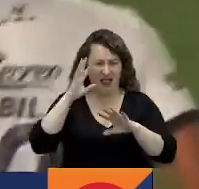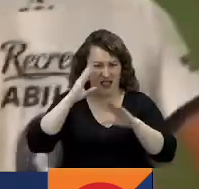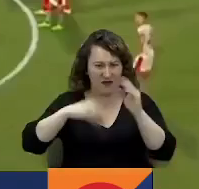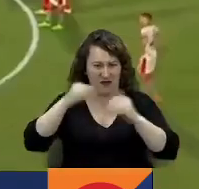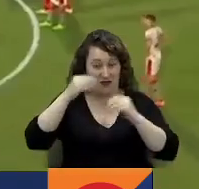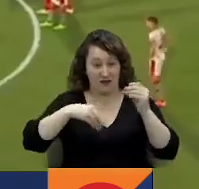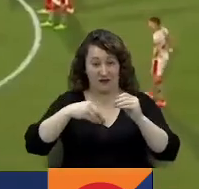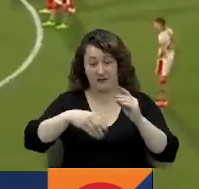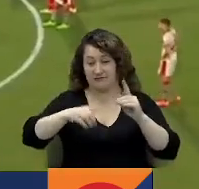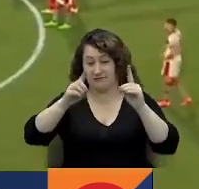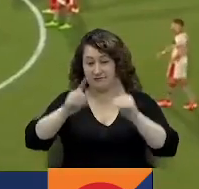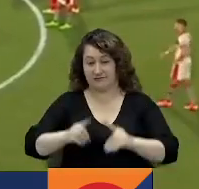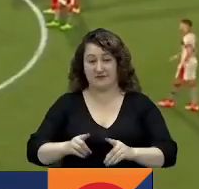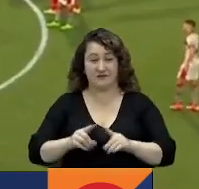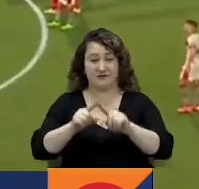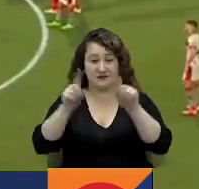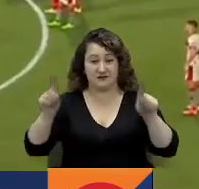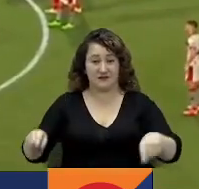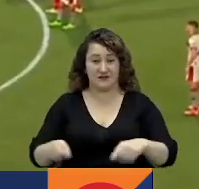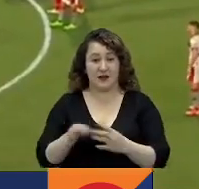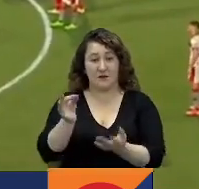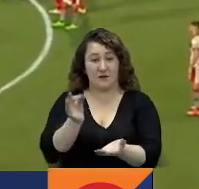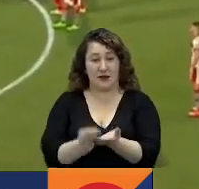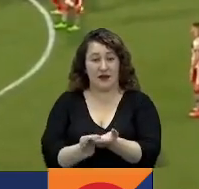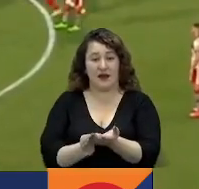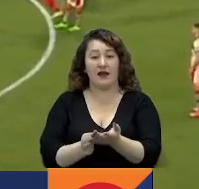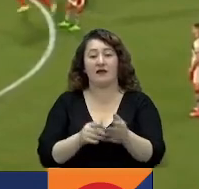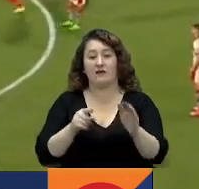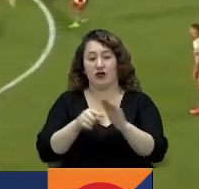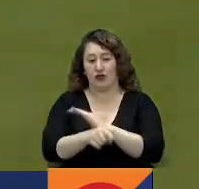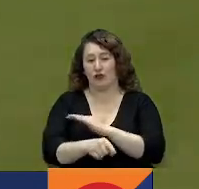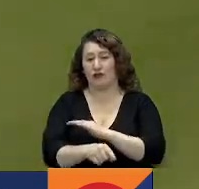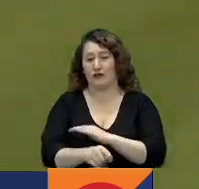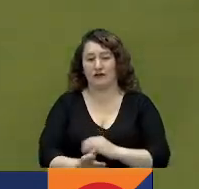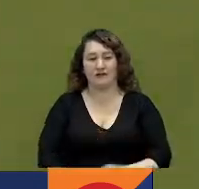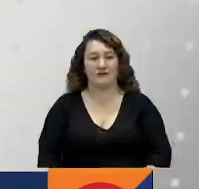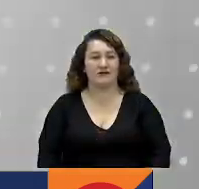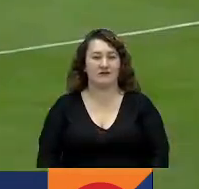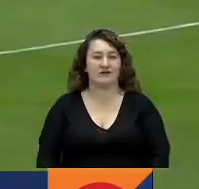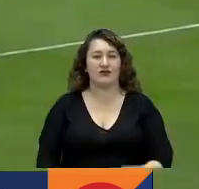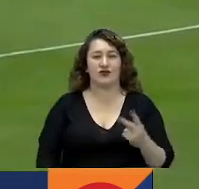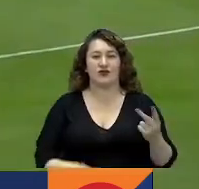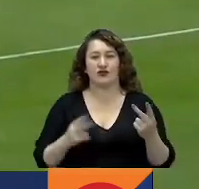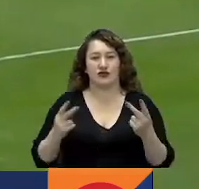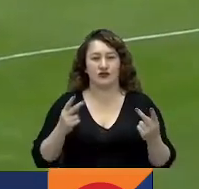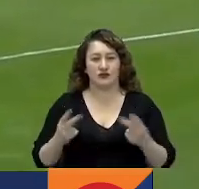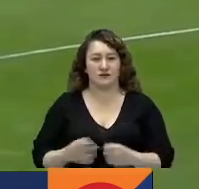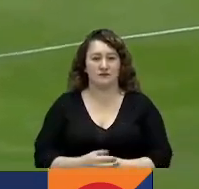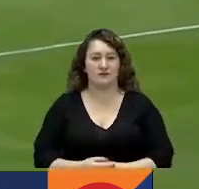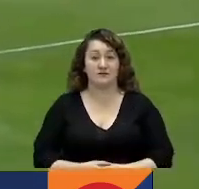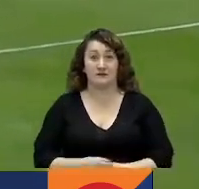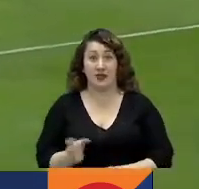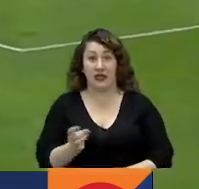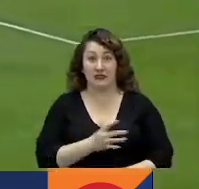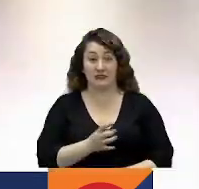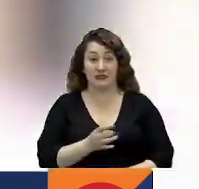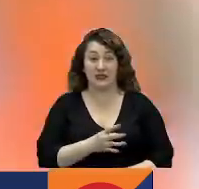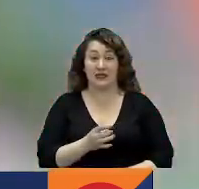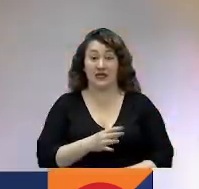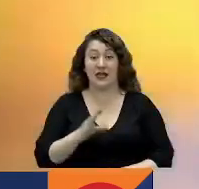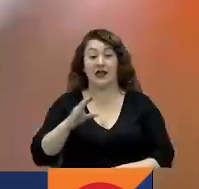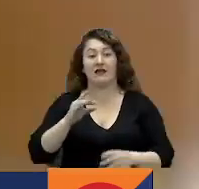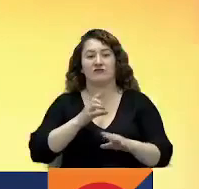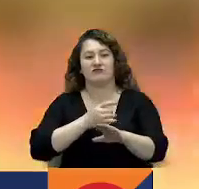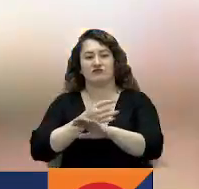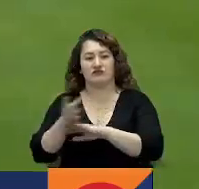y decisión. Penal para Independiente que anotó el gol. El partido terminó 2-2. Y en Chile, Cobresal le ganó a Colo-Colo por